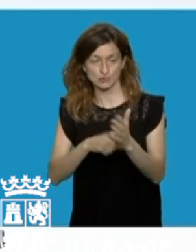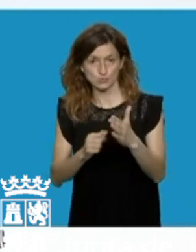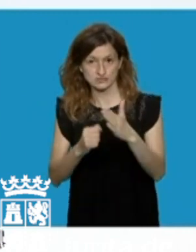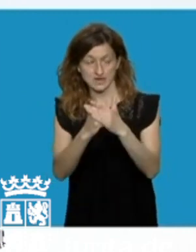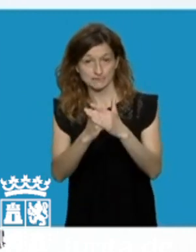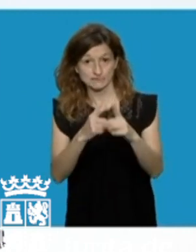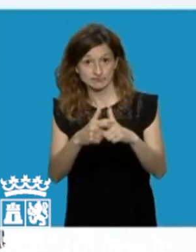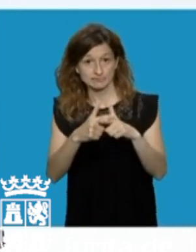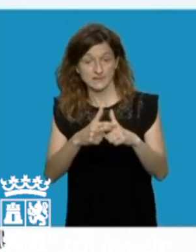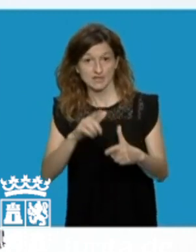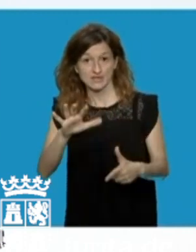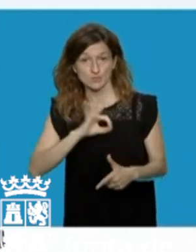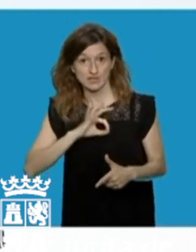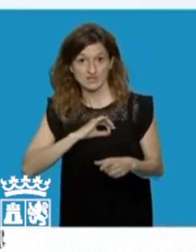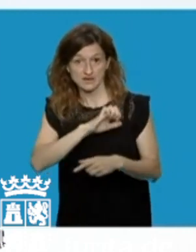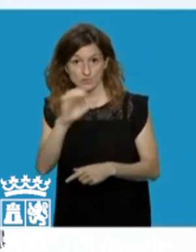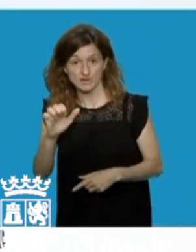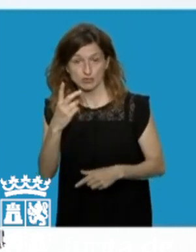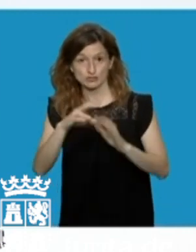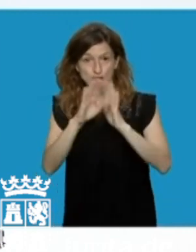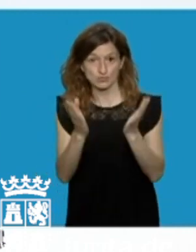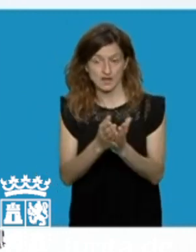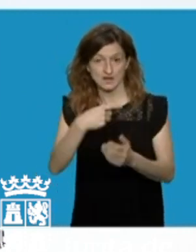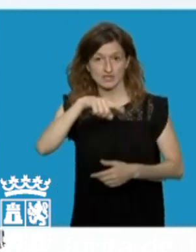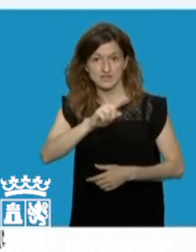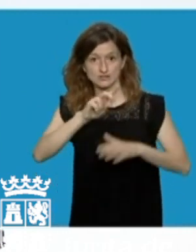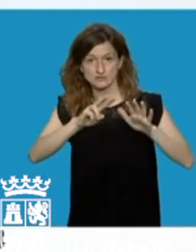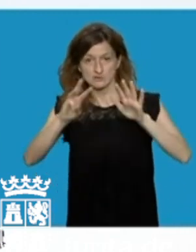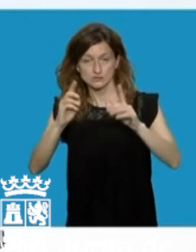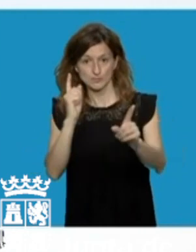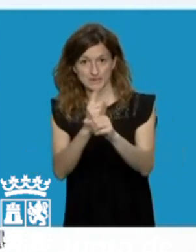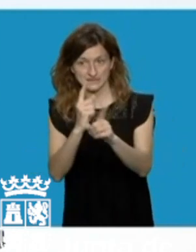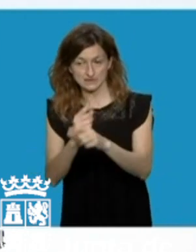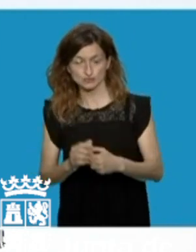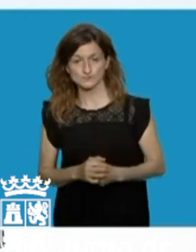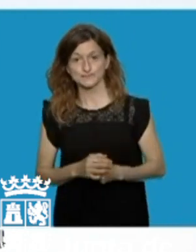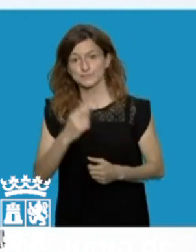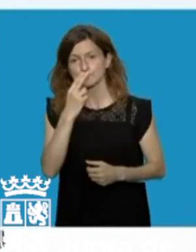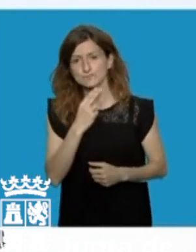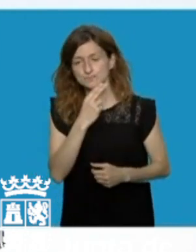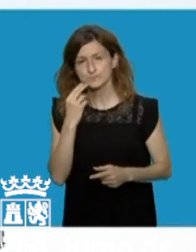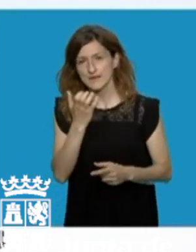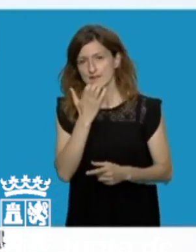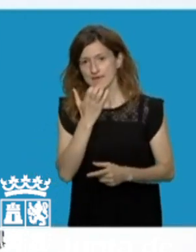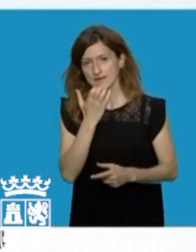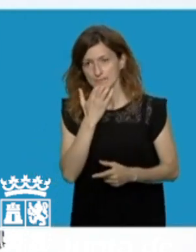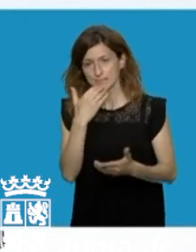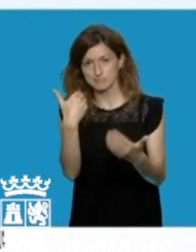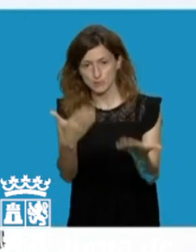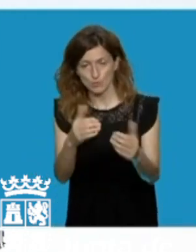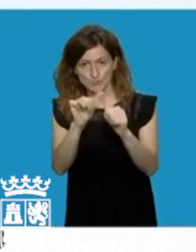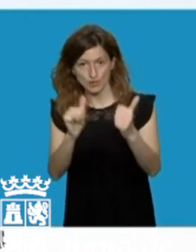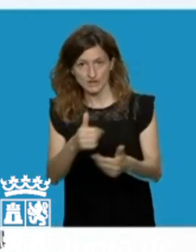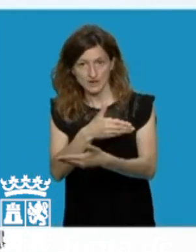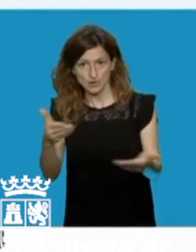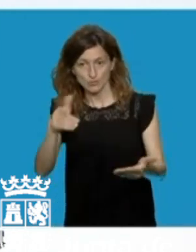compartiendo 5 medallas en europeos, 2 en mundiales y 178 partidos. Su compromiso es un ejemplo que debe servir de modelo a las